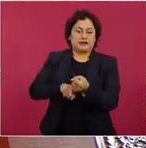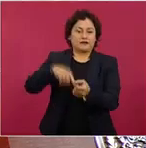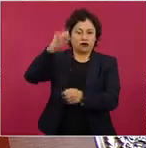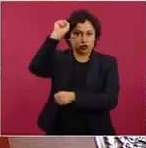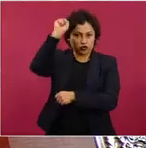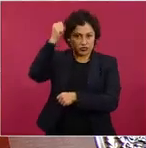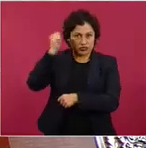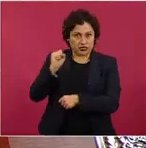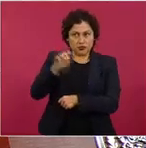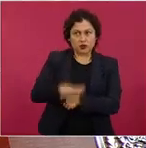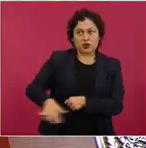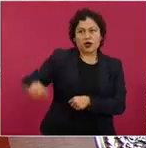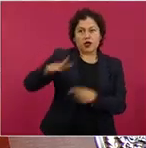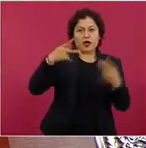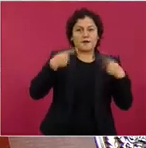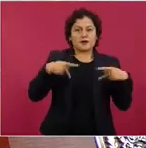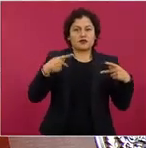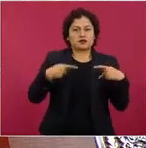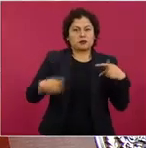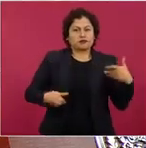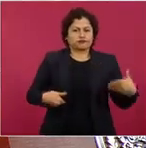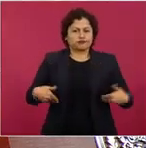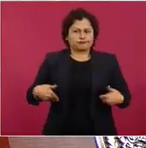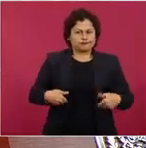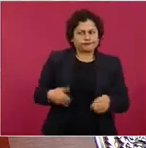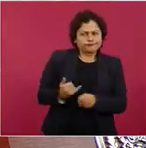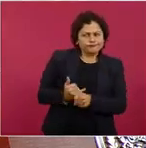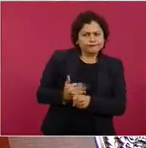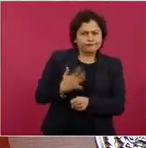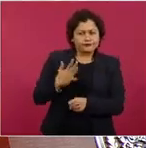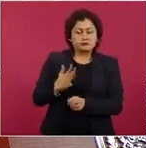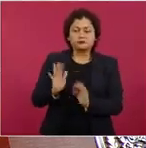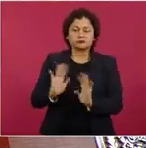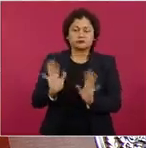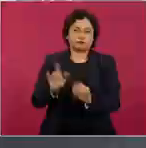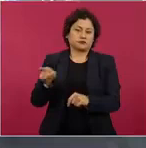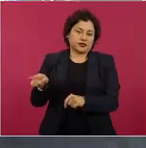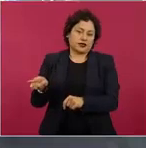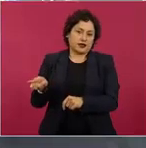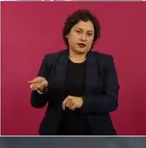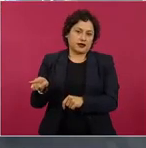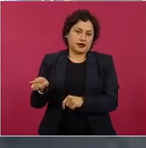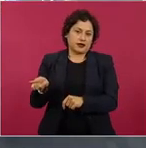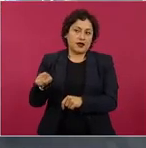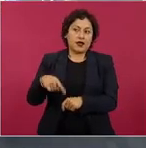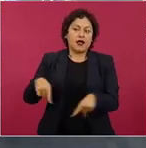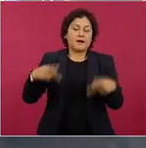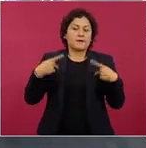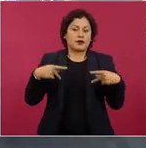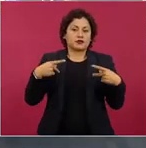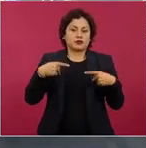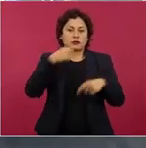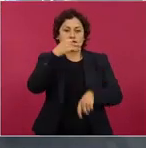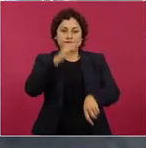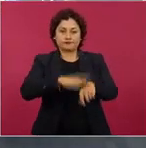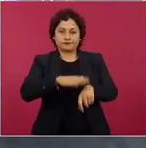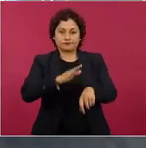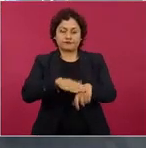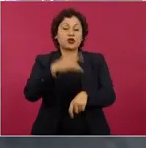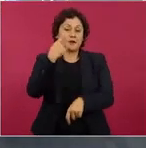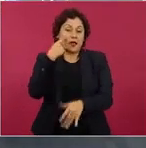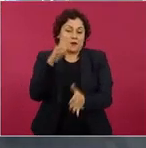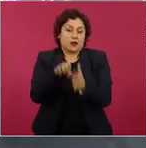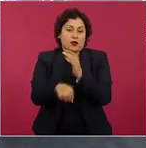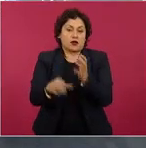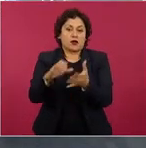no se inconforme, porque el terreno está en Sinaloa, se decidió que lo que se obtenga de